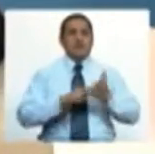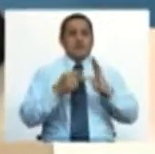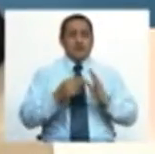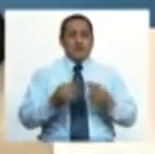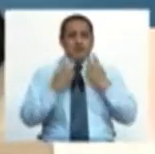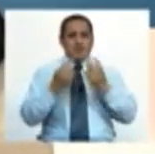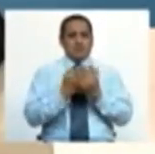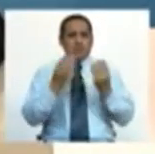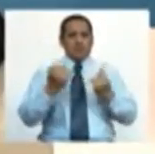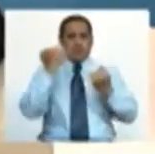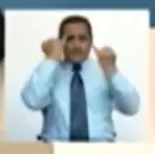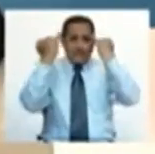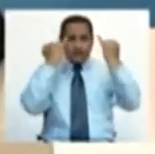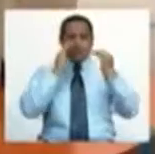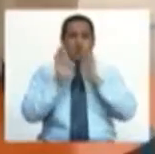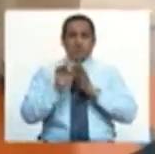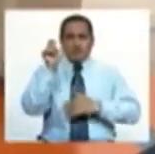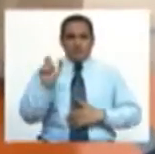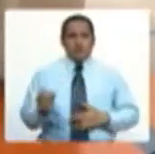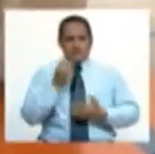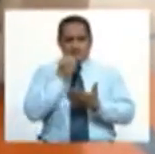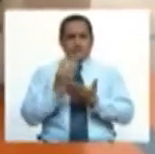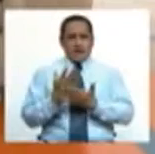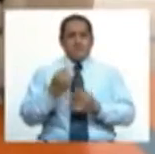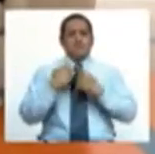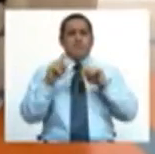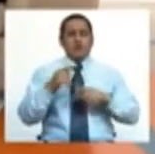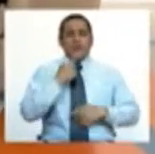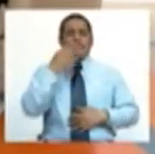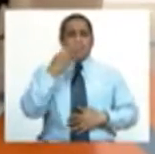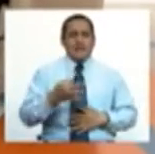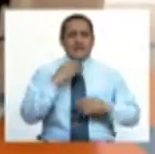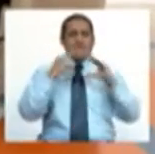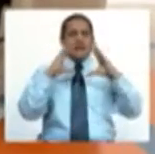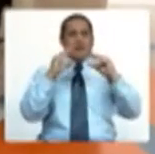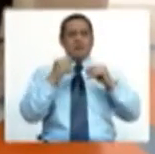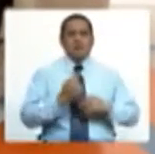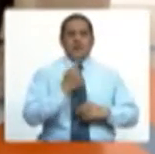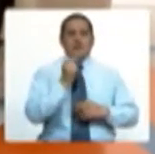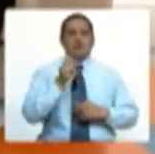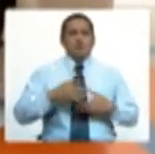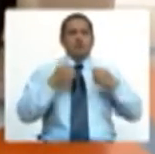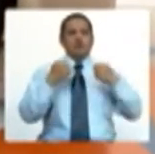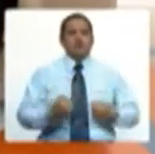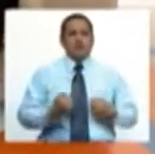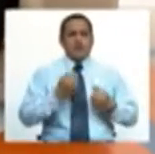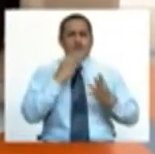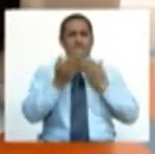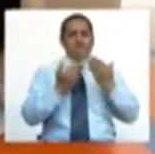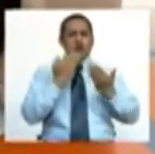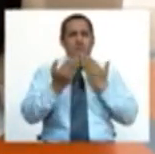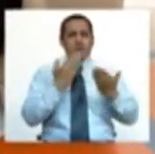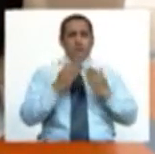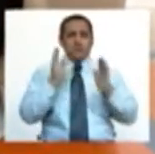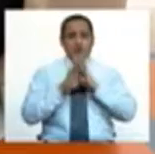que se ventilan son ideas. Que esté él presente, bueno, bien, pero en realidad lo que se están discutiendo son posiciones, alegatos, y